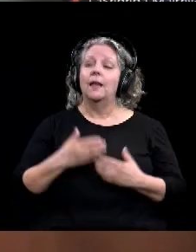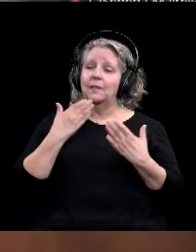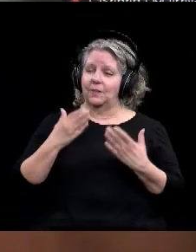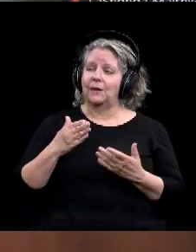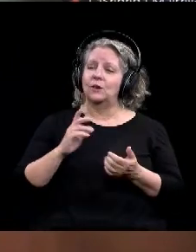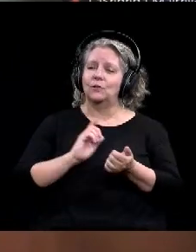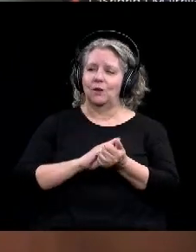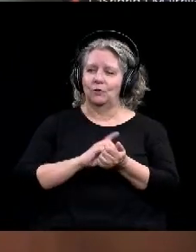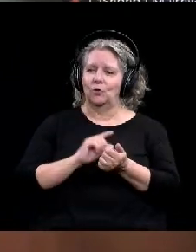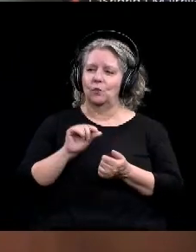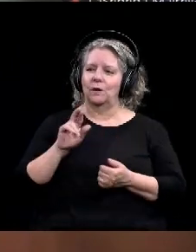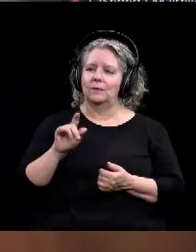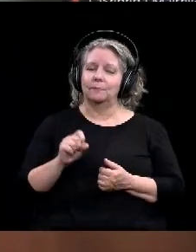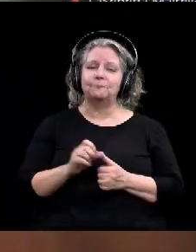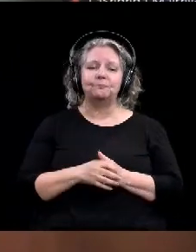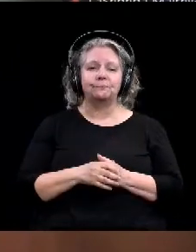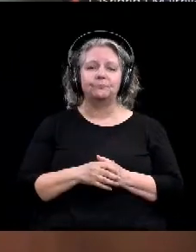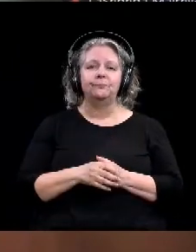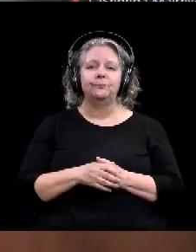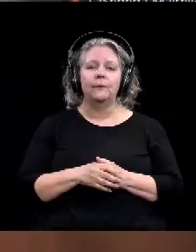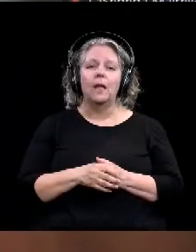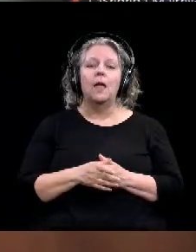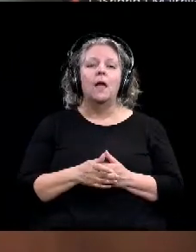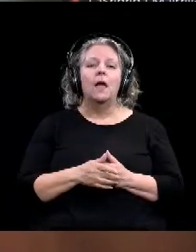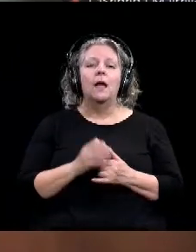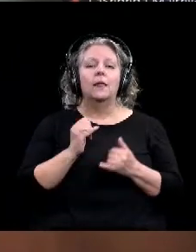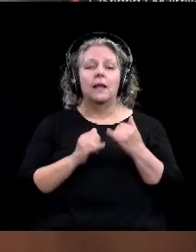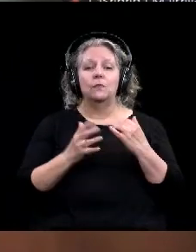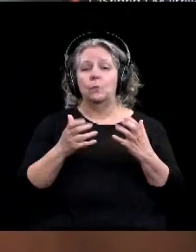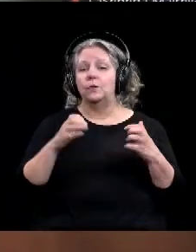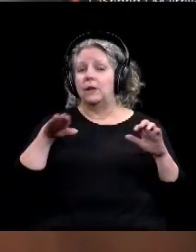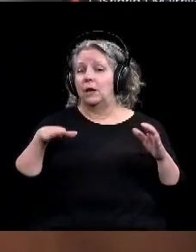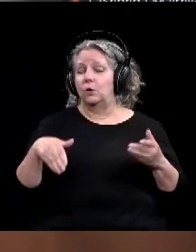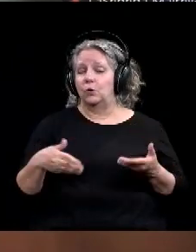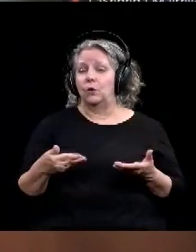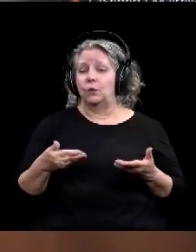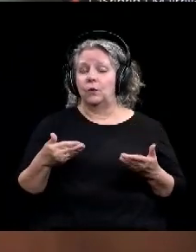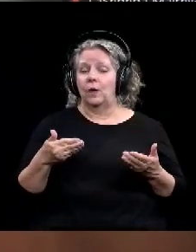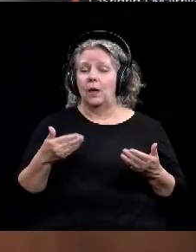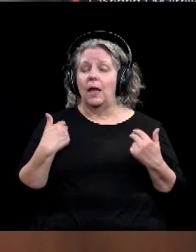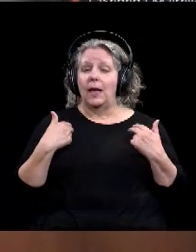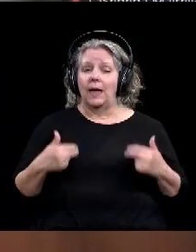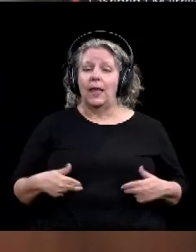la directora de salud del estricto